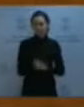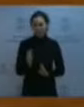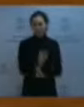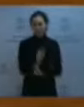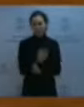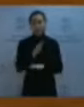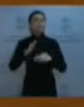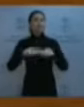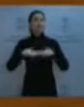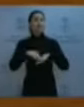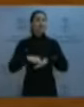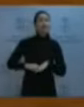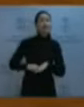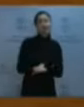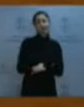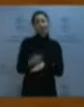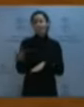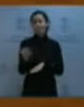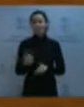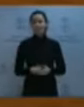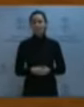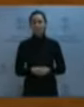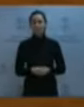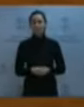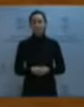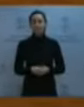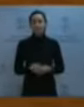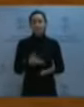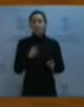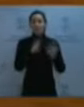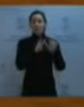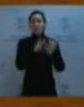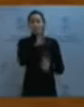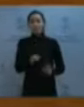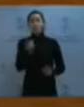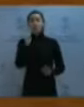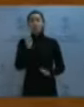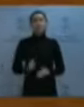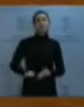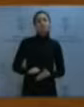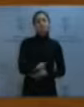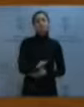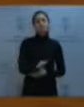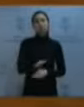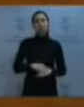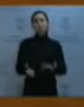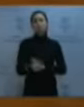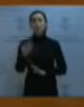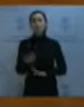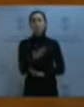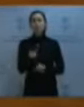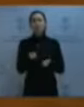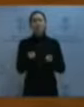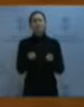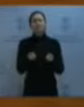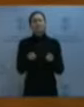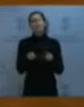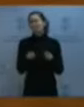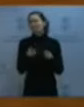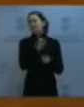se destina, a la inversión productiva, se destina solamente el 8% del presupuesto, que es una cifra, un